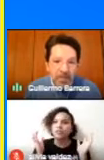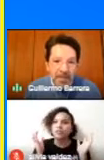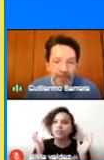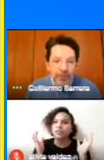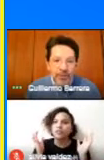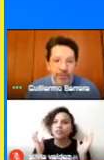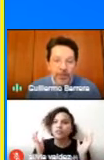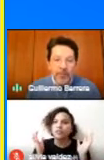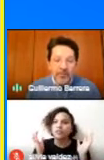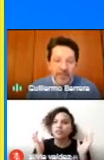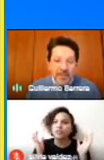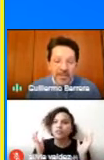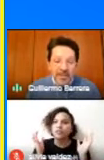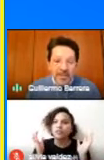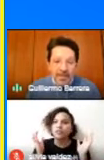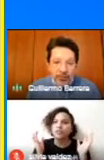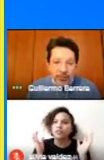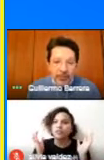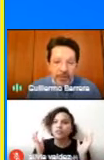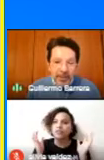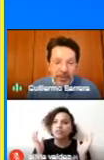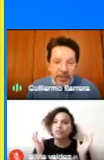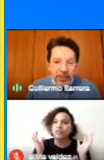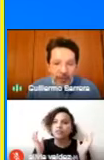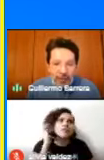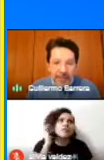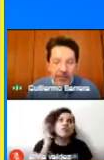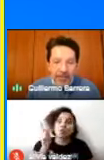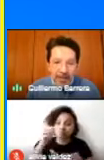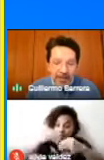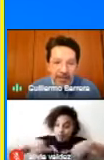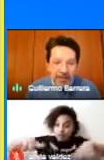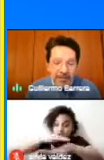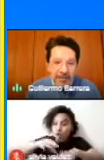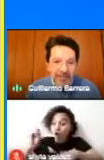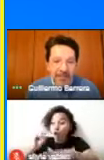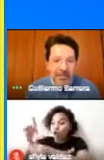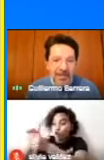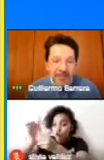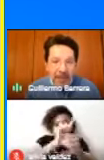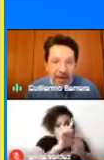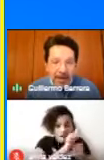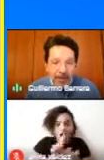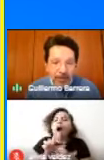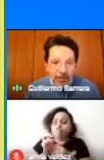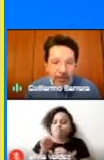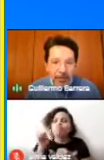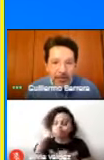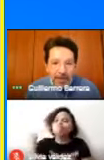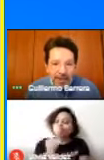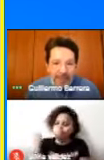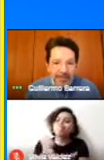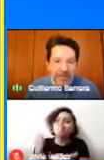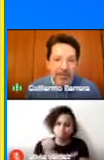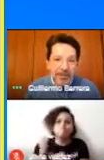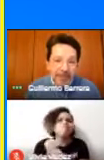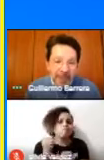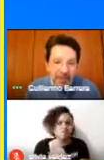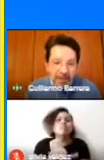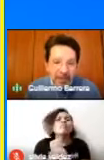el turismo, entonces podemos decir que un territorio o las localidades están trabajando